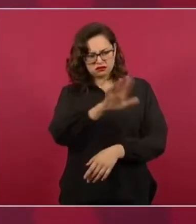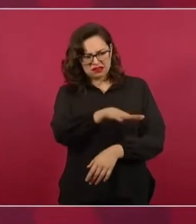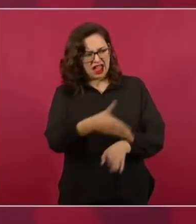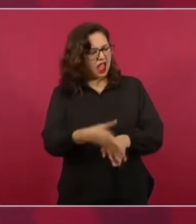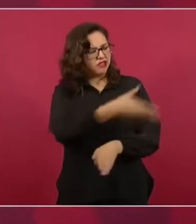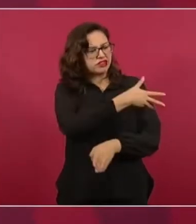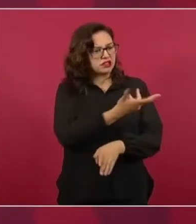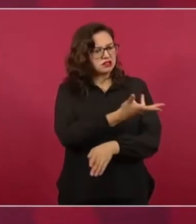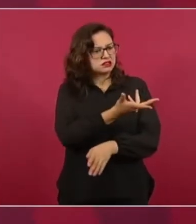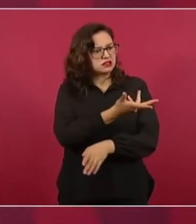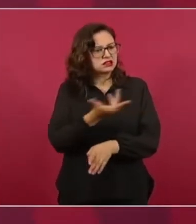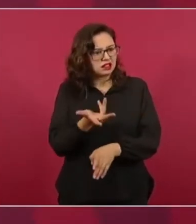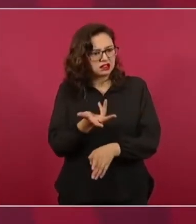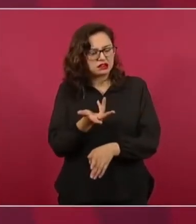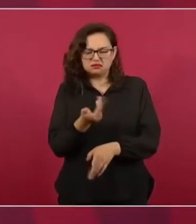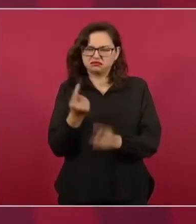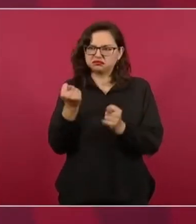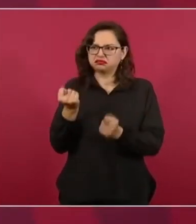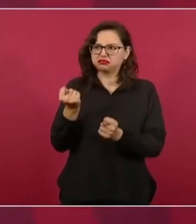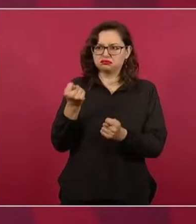vamos a aceptar